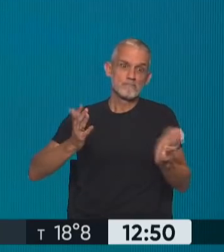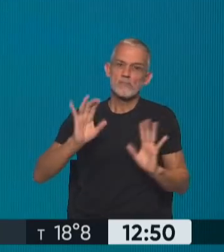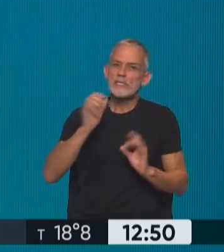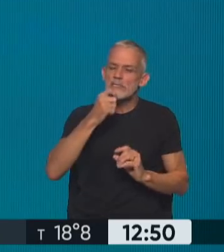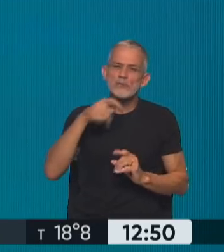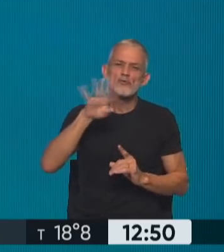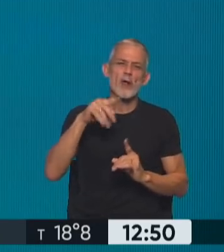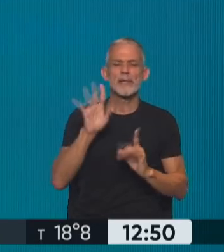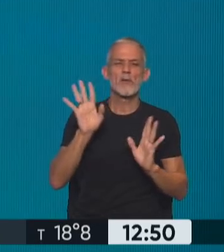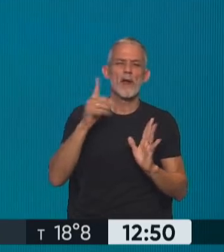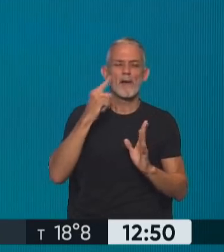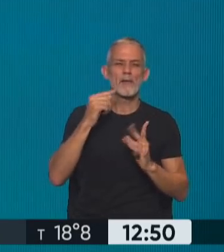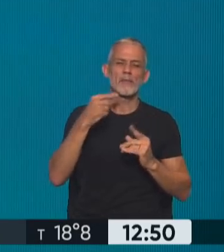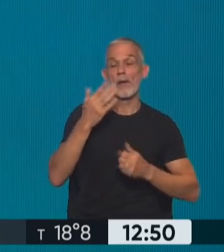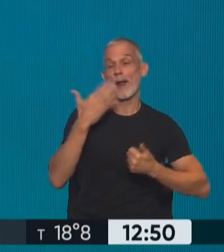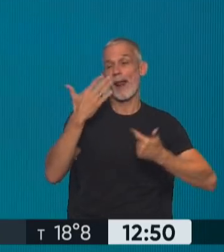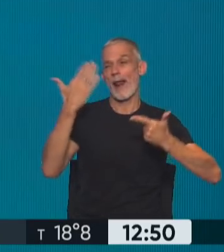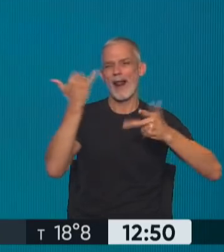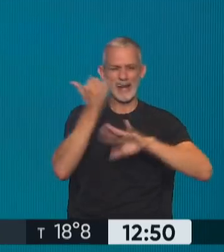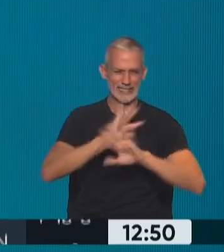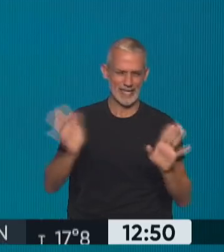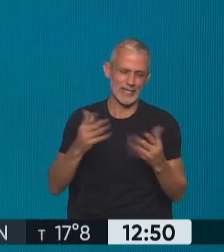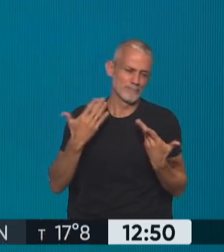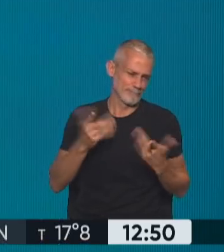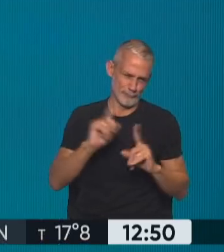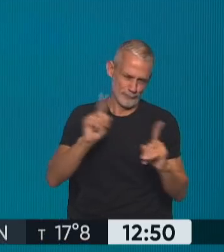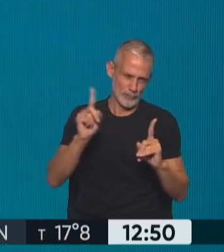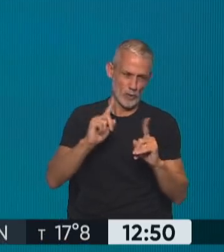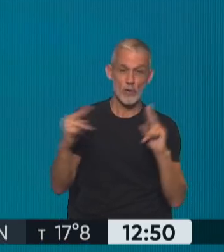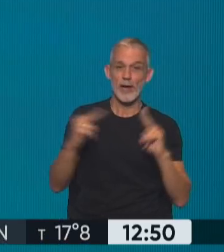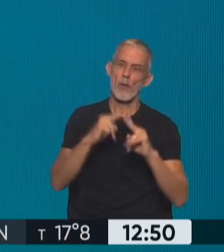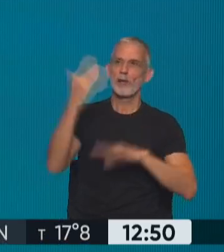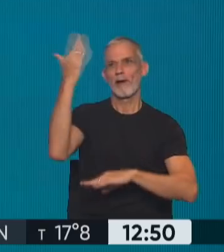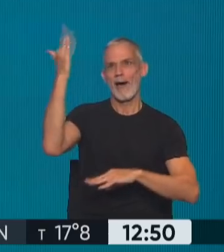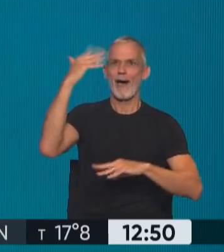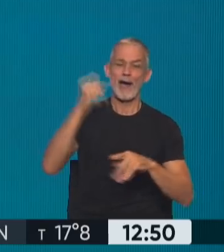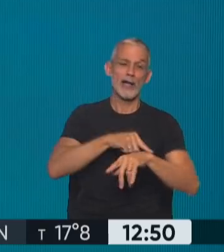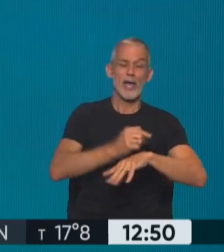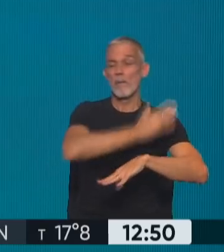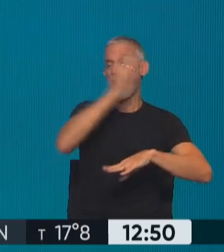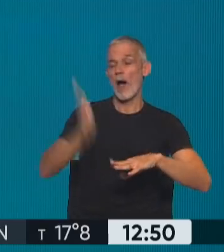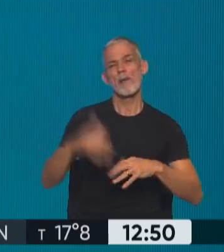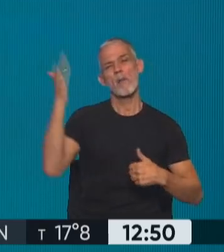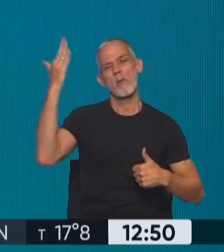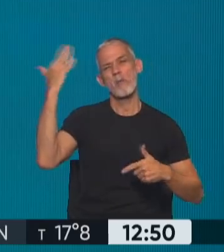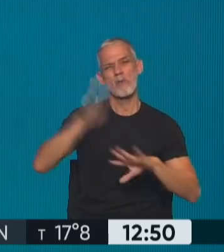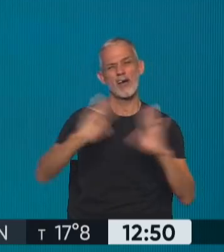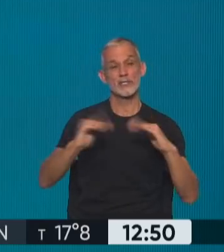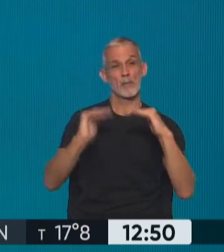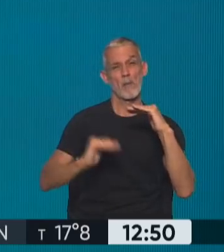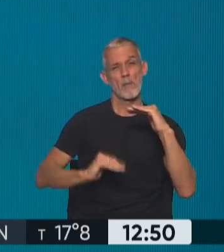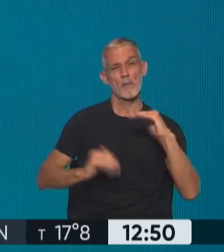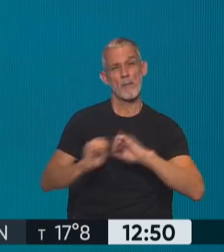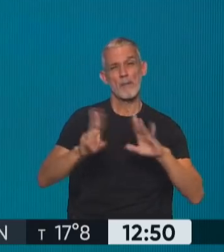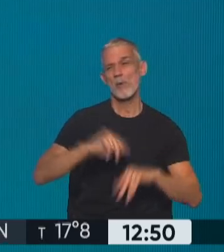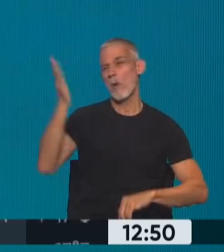solamente un ejercicio dialéctico, discursivo, de encuentros esporádicos, y vemos que cada vez la